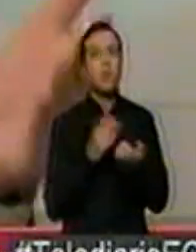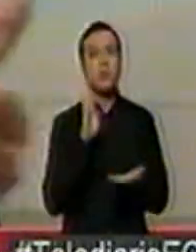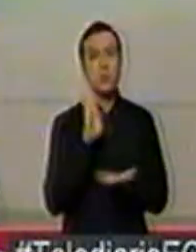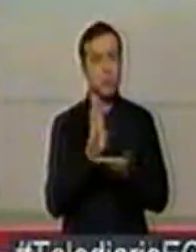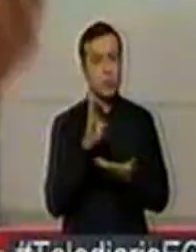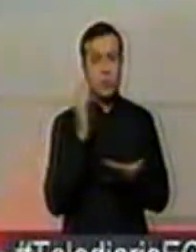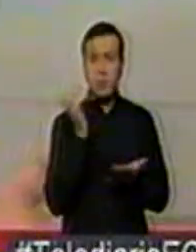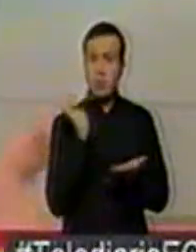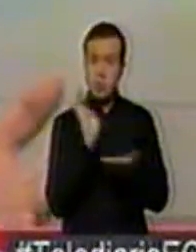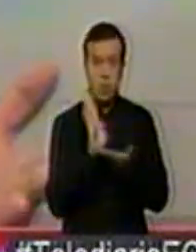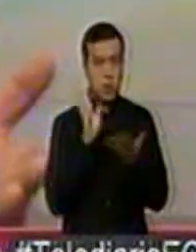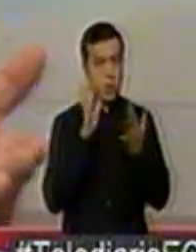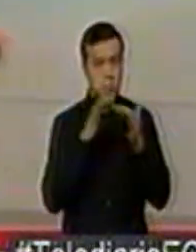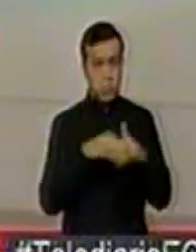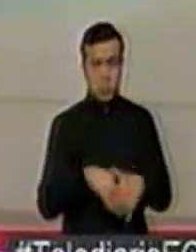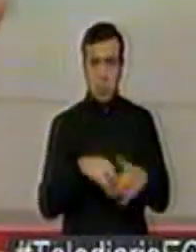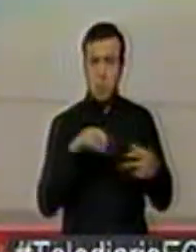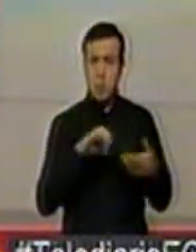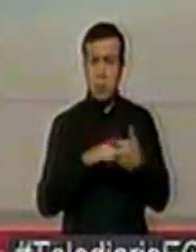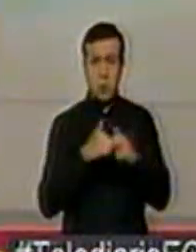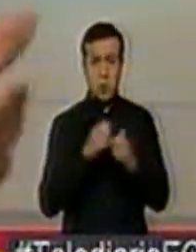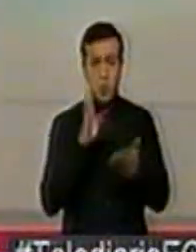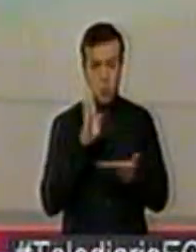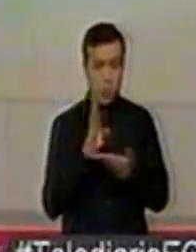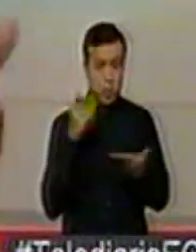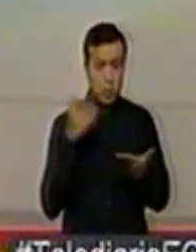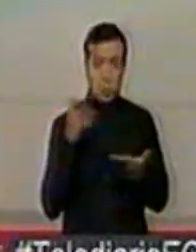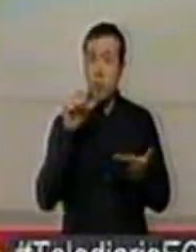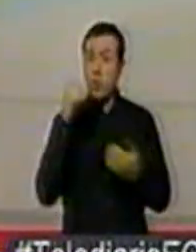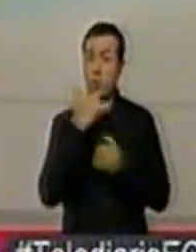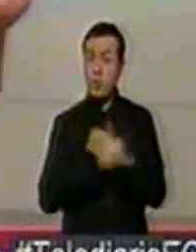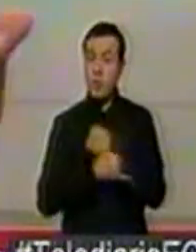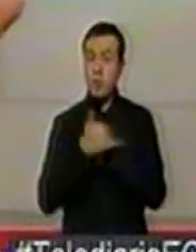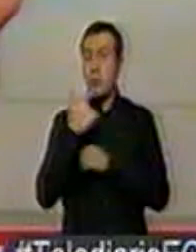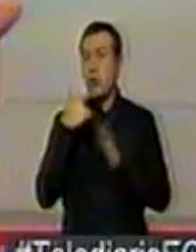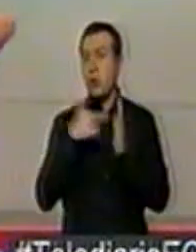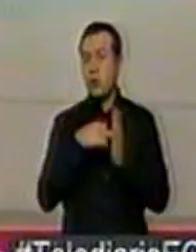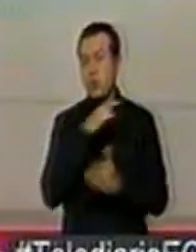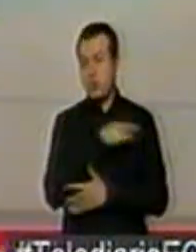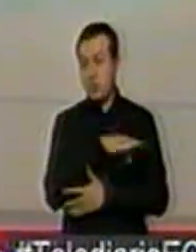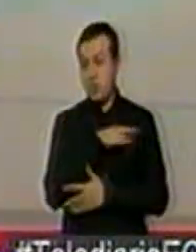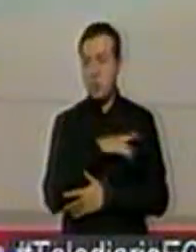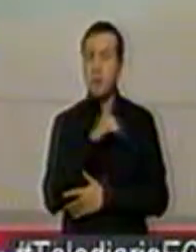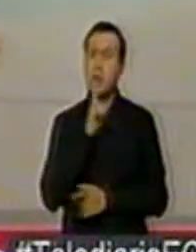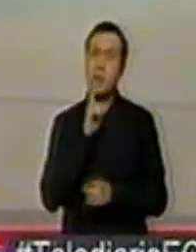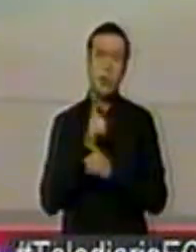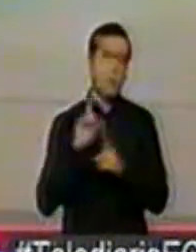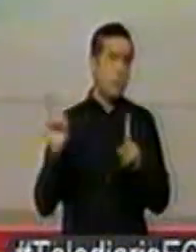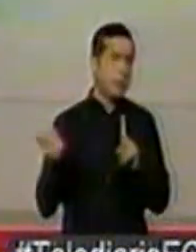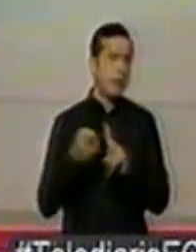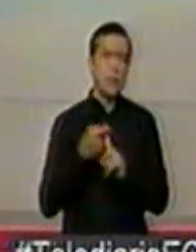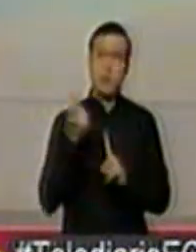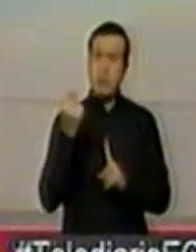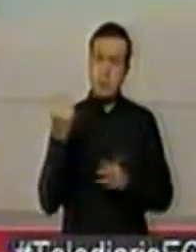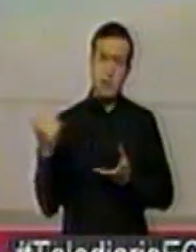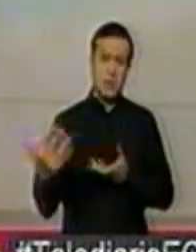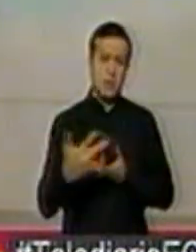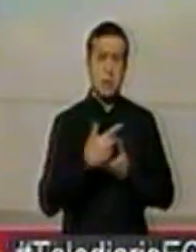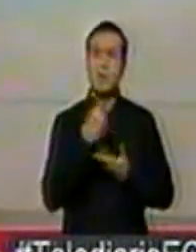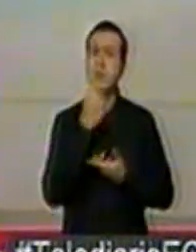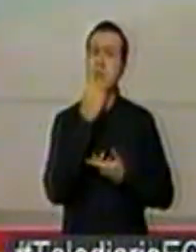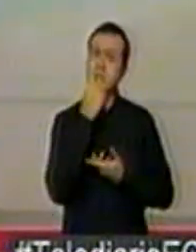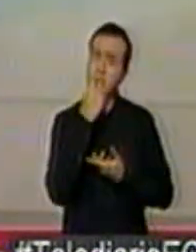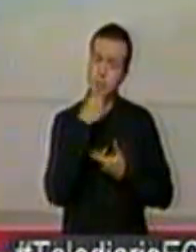que está quebrado el sistema de seguridad social en otros países como chile es la fuente primera del ahorro nacional